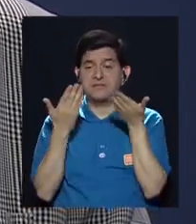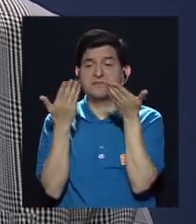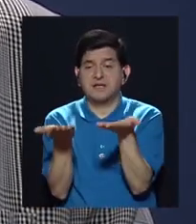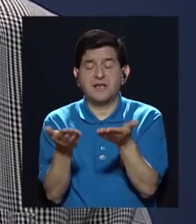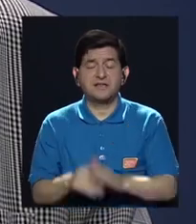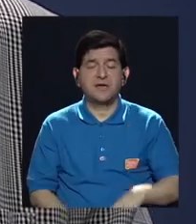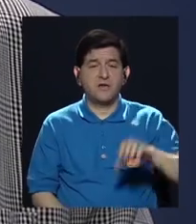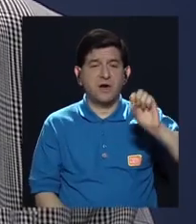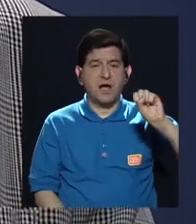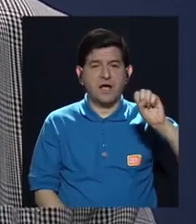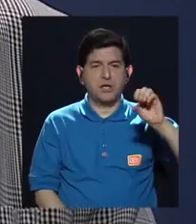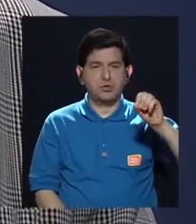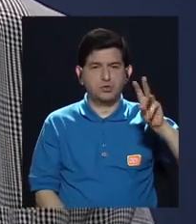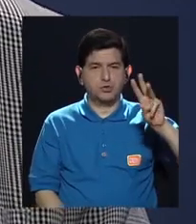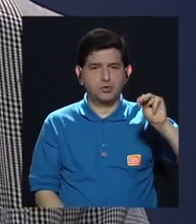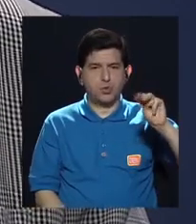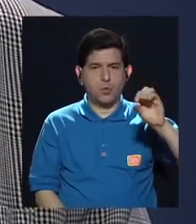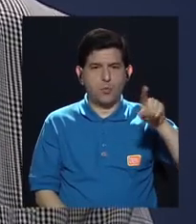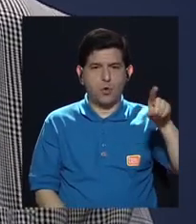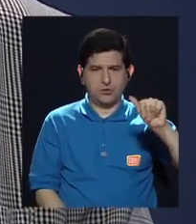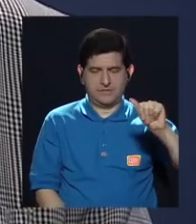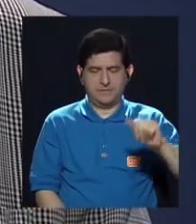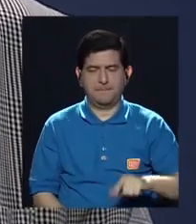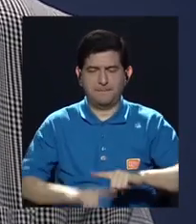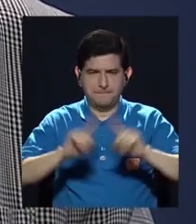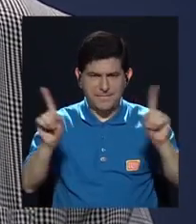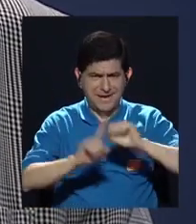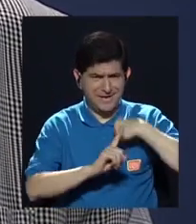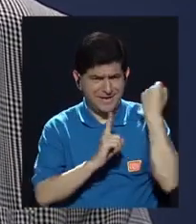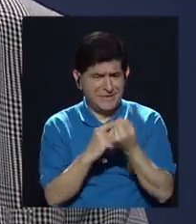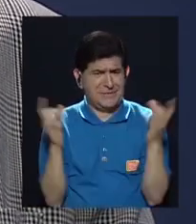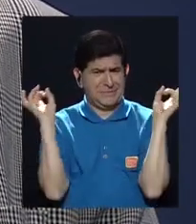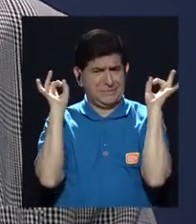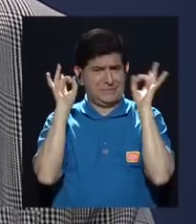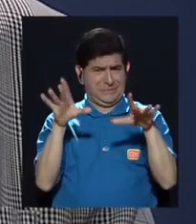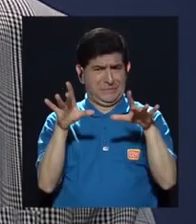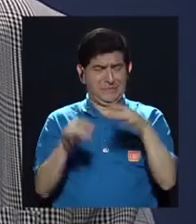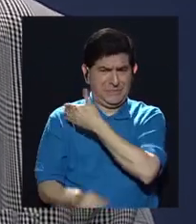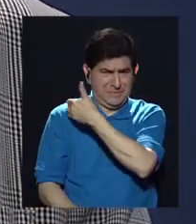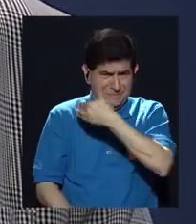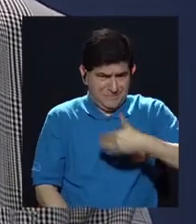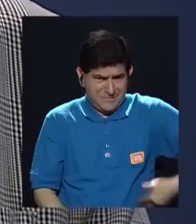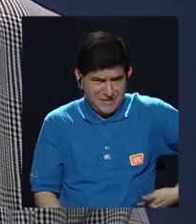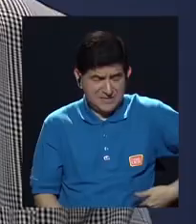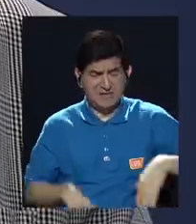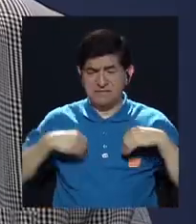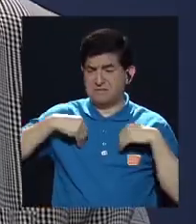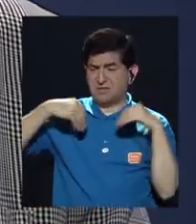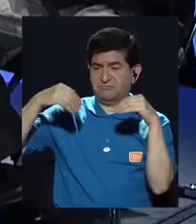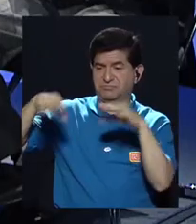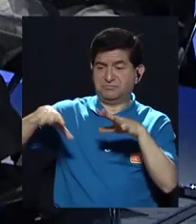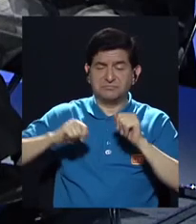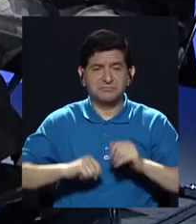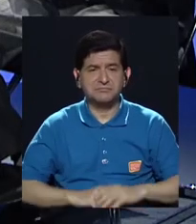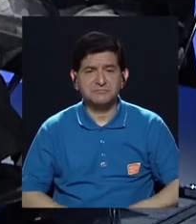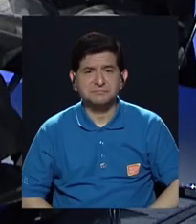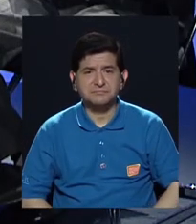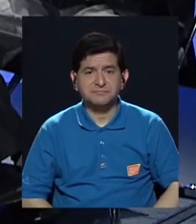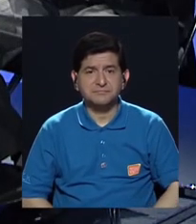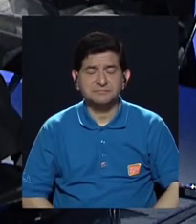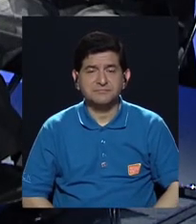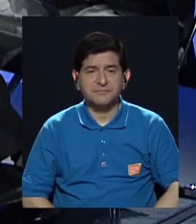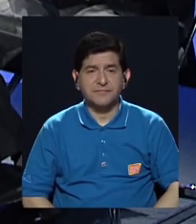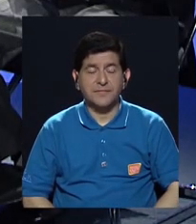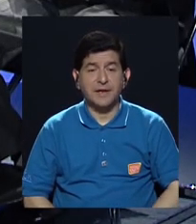entregado a Somoza. Pero la situación era muy grave, el presidente había capitulado y